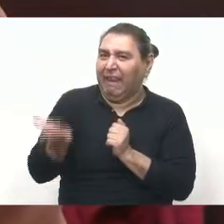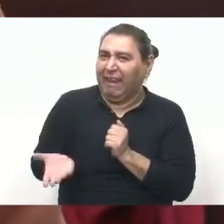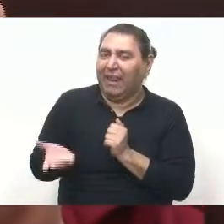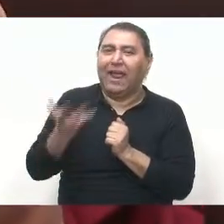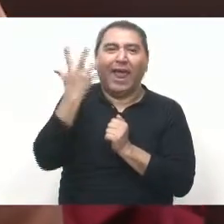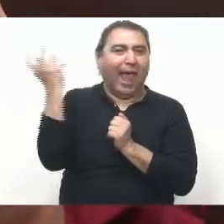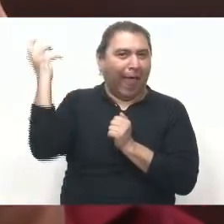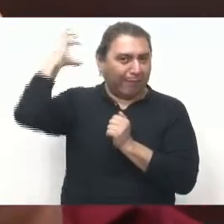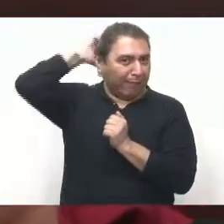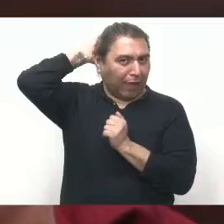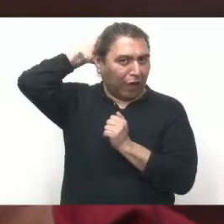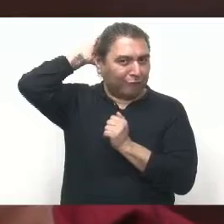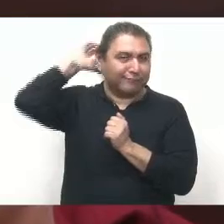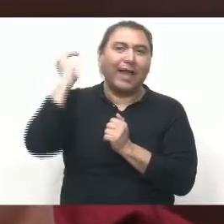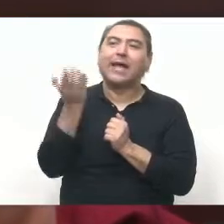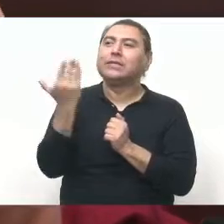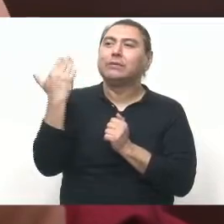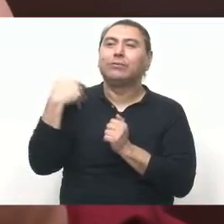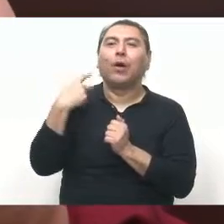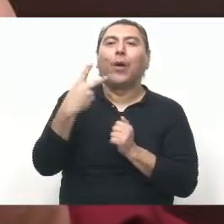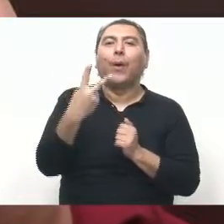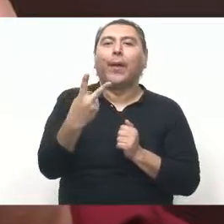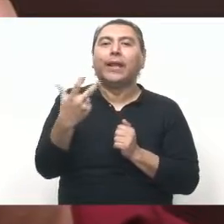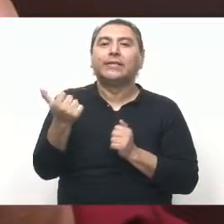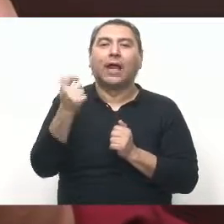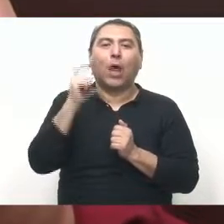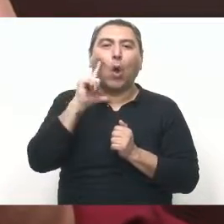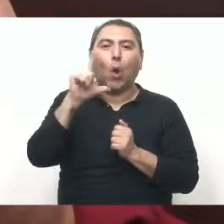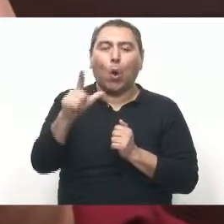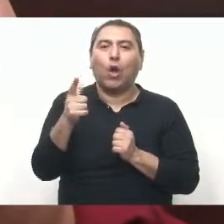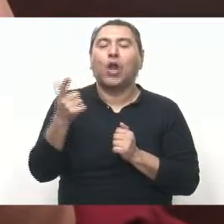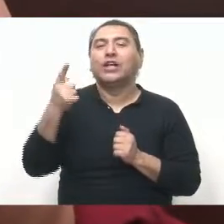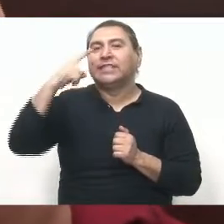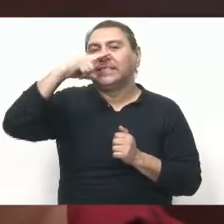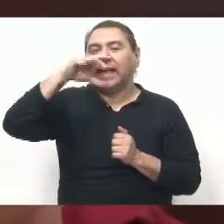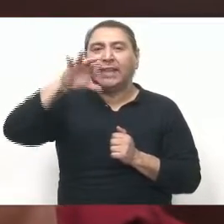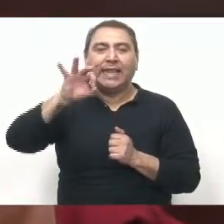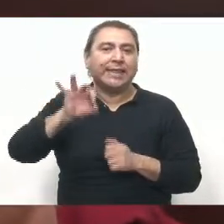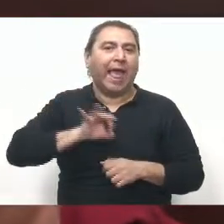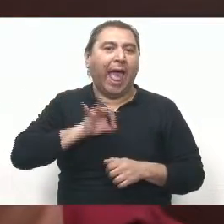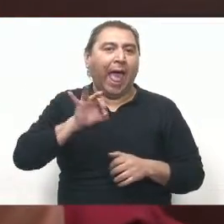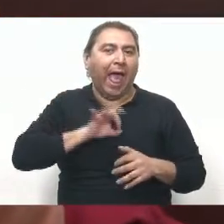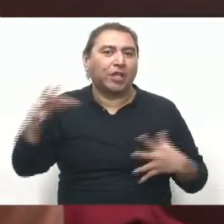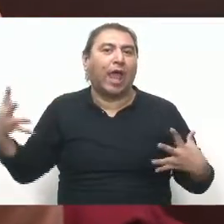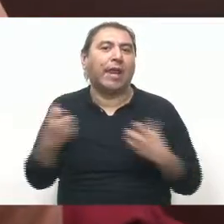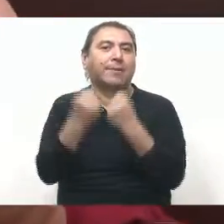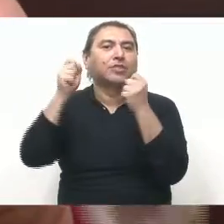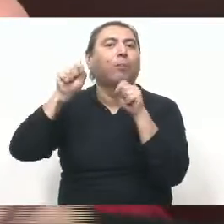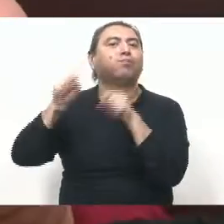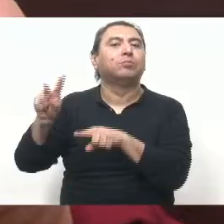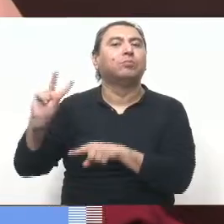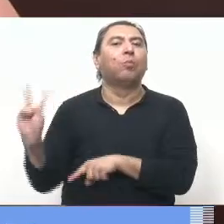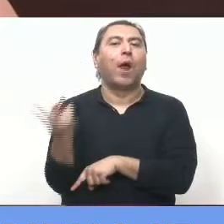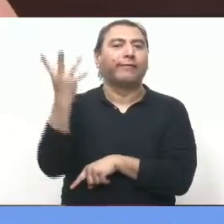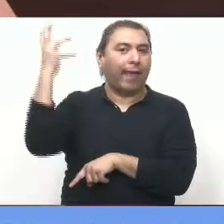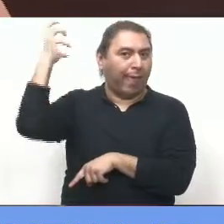Hace unos días, el 26 de julio, se cumplieron 70 años de la muerte de Eva Perón. Y la verdad que